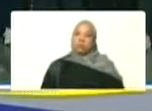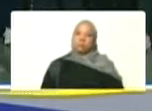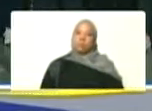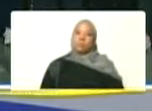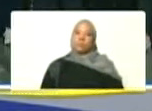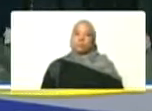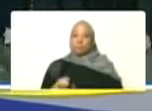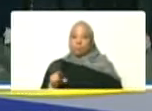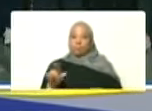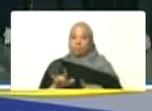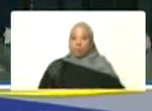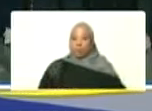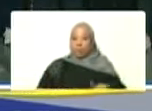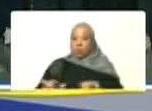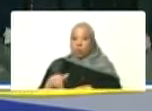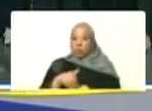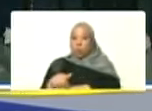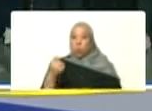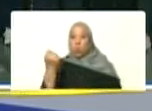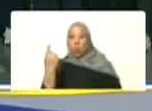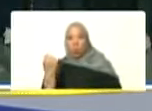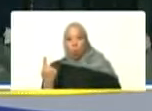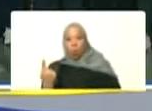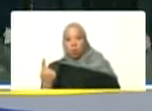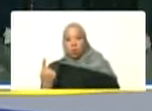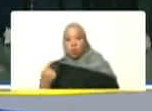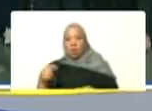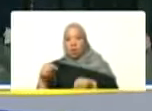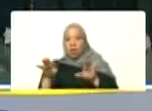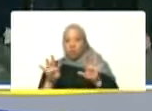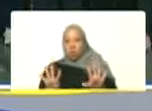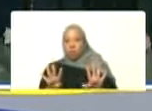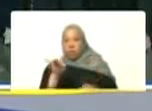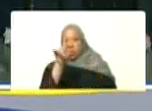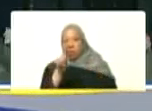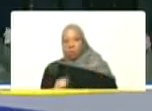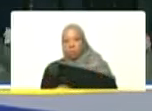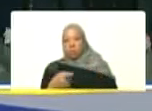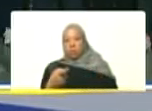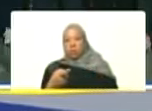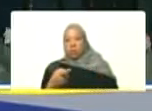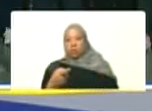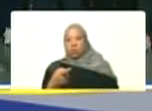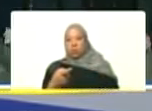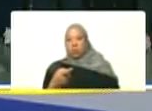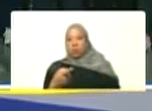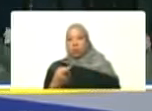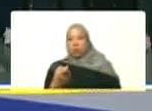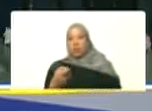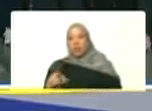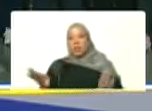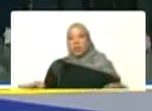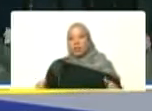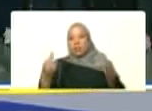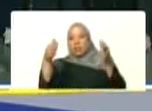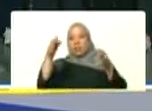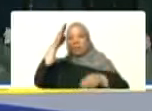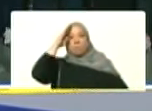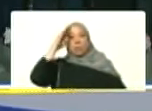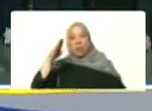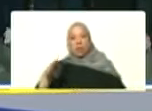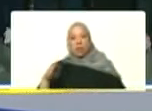calle 11, entre la 11 y la 9, aquí bajito, aquí al lado de las residencias de la Guardia